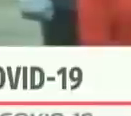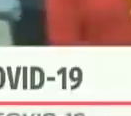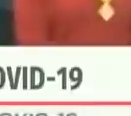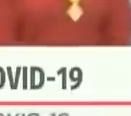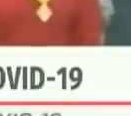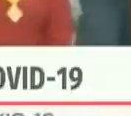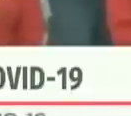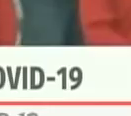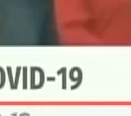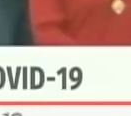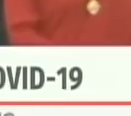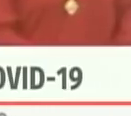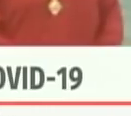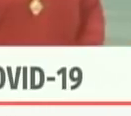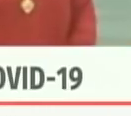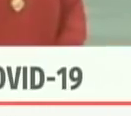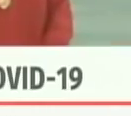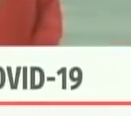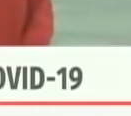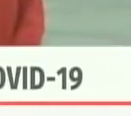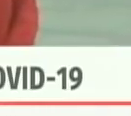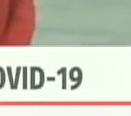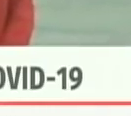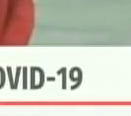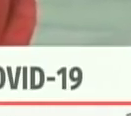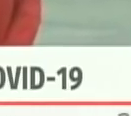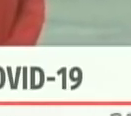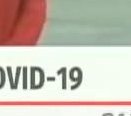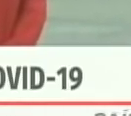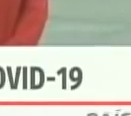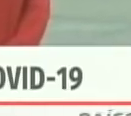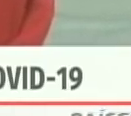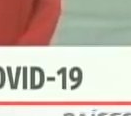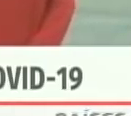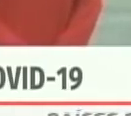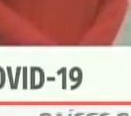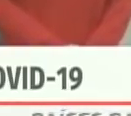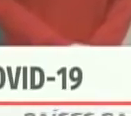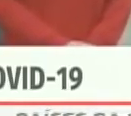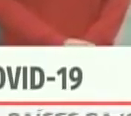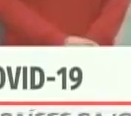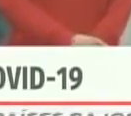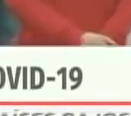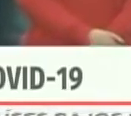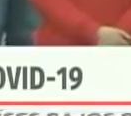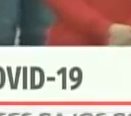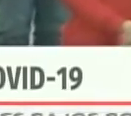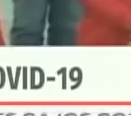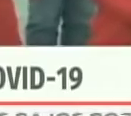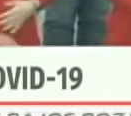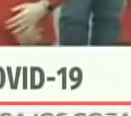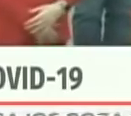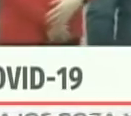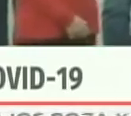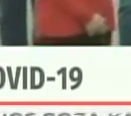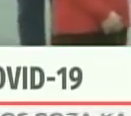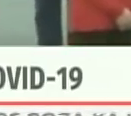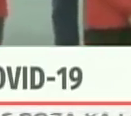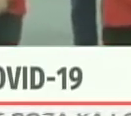señor Wang Mao, director en el Hospital de la Provincia de Jiangsu, especialista en medicina respiratoria crítica.